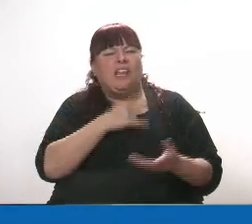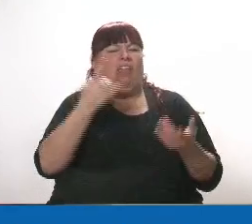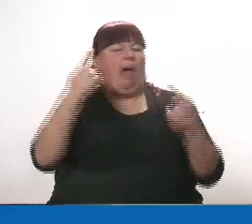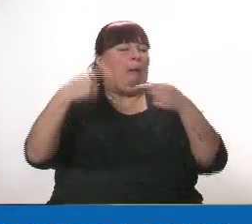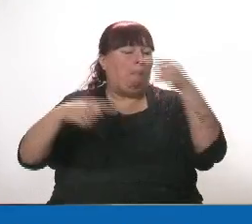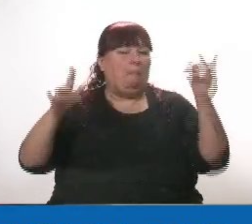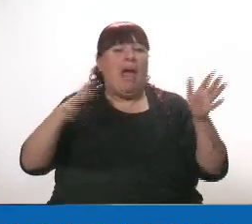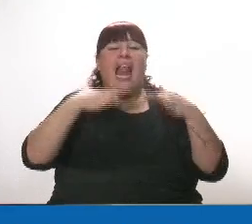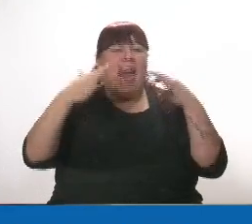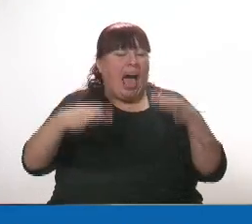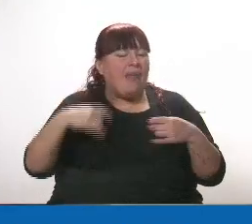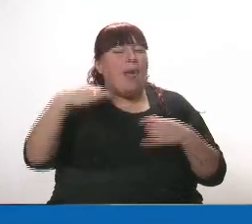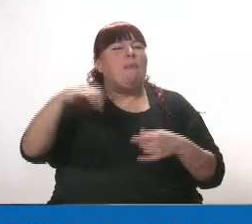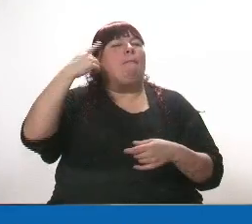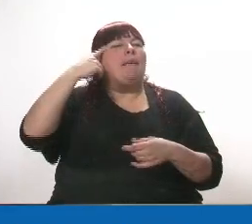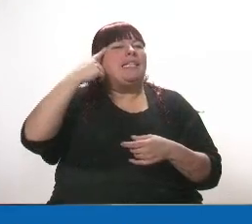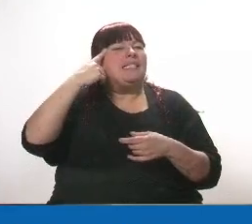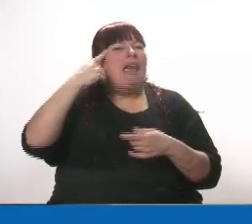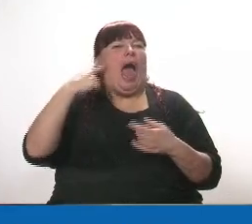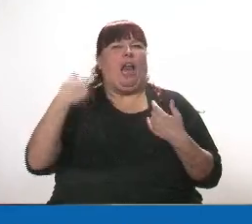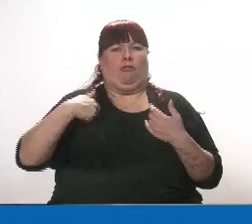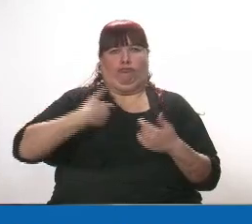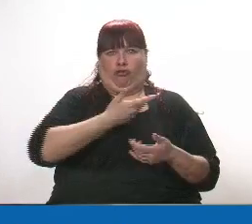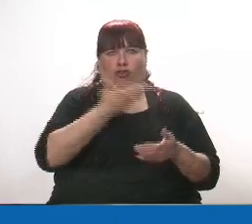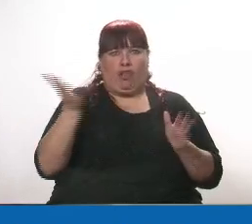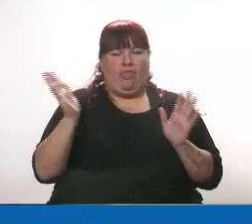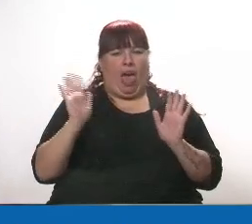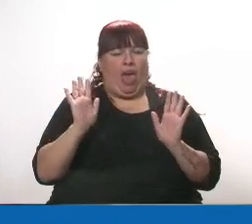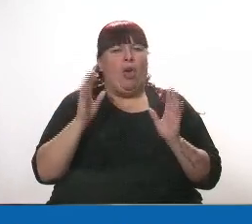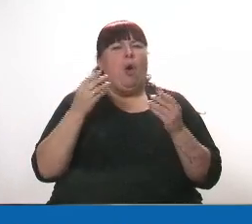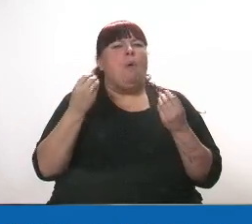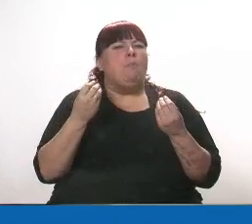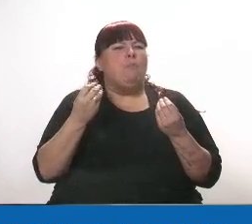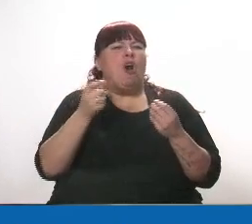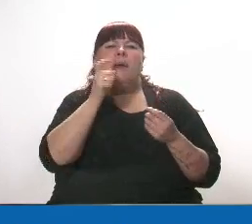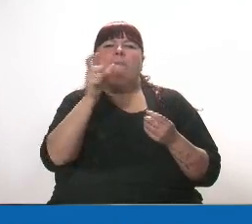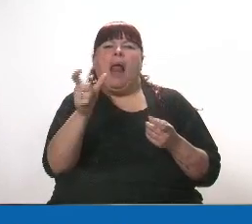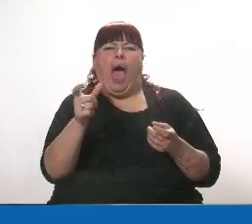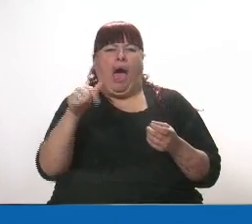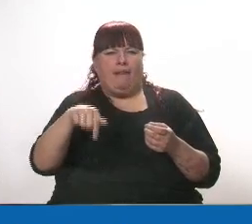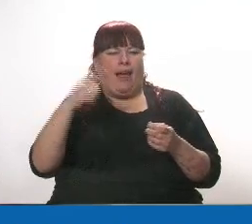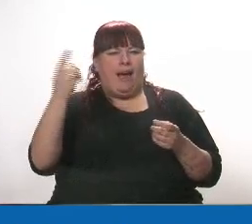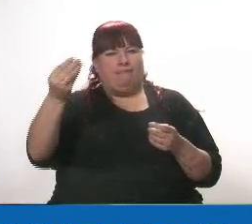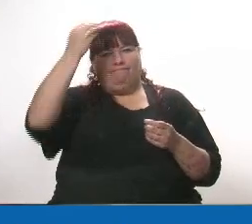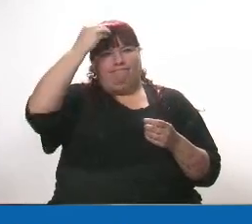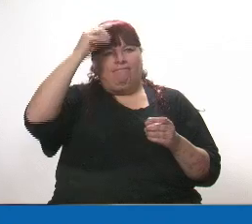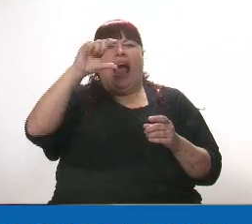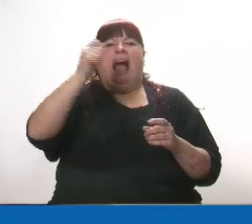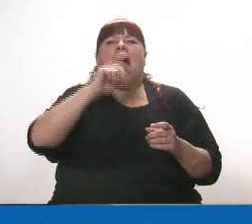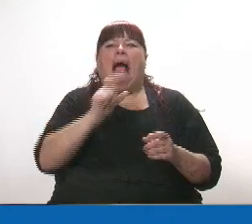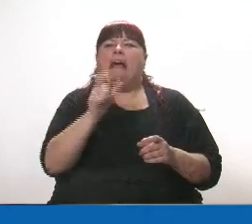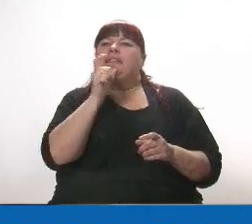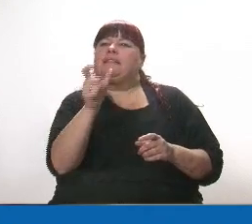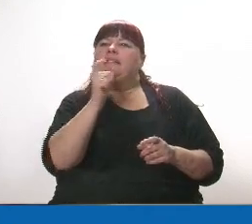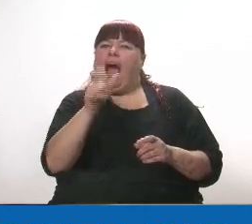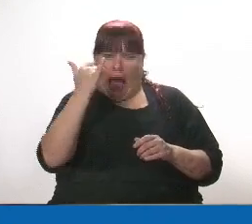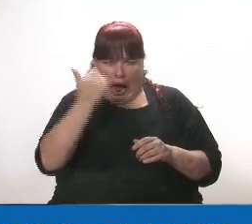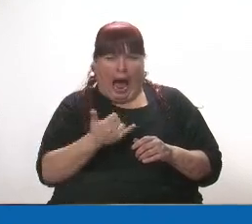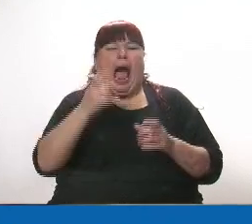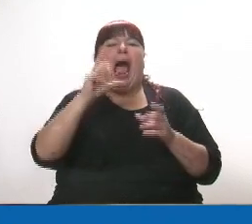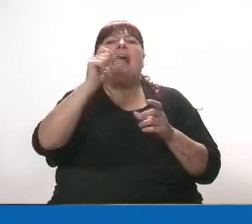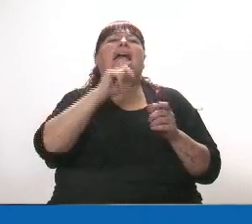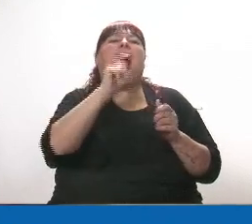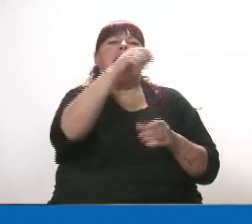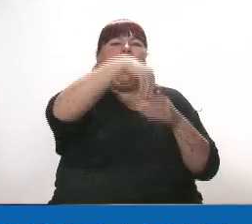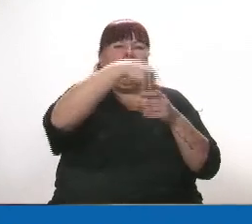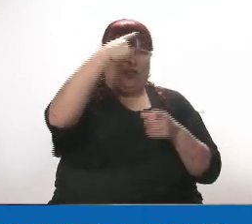la verdad que deberíamos replantearnos como sociedad Por qué entró tanto ese concepto en la gente no porque es verdad que hay castas judiciales